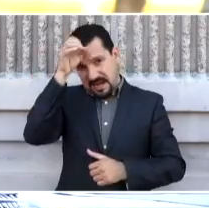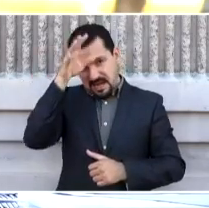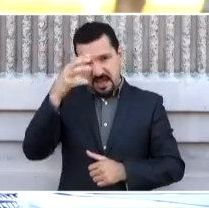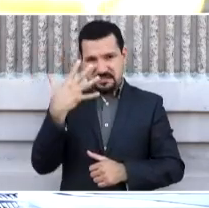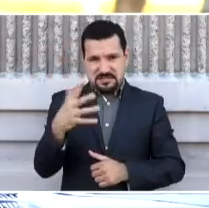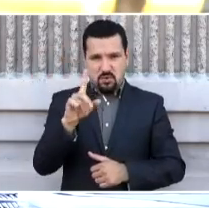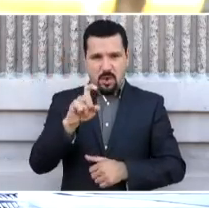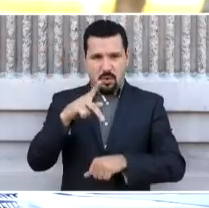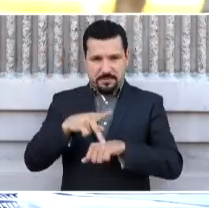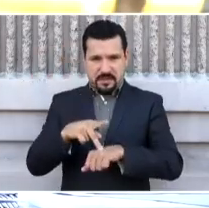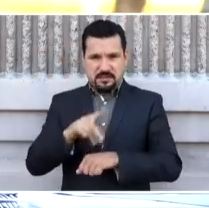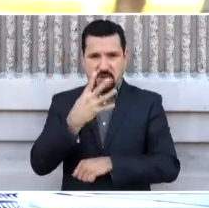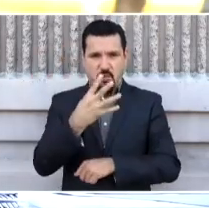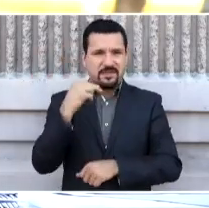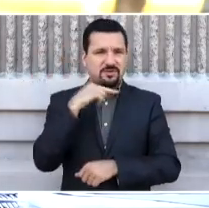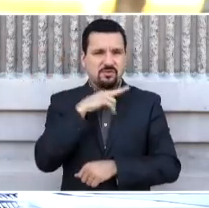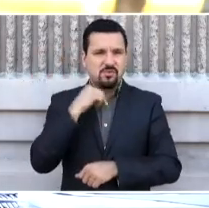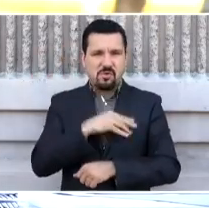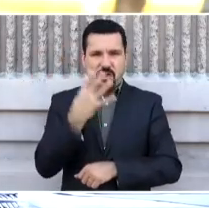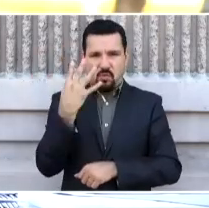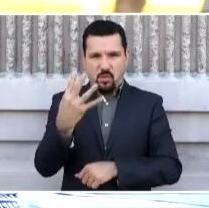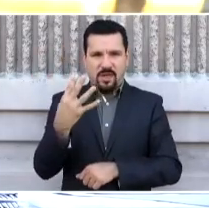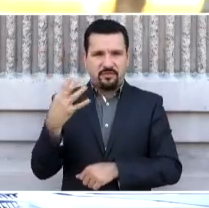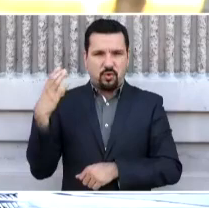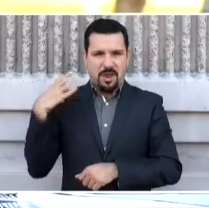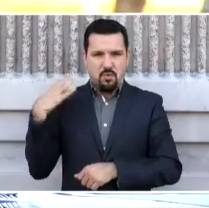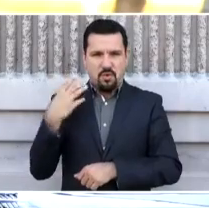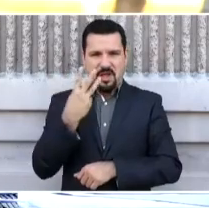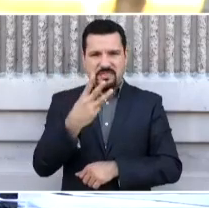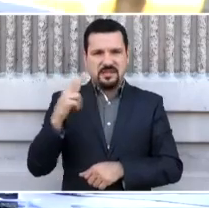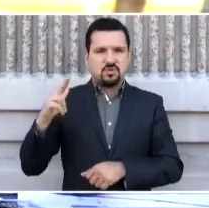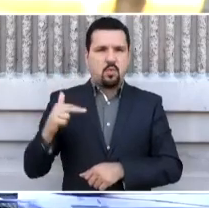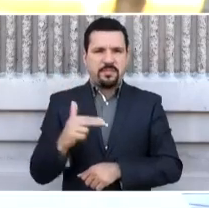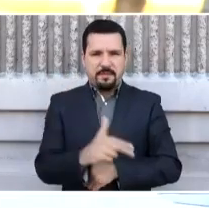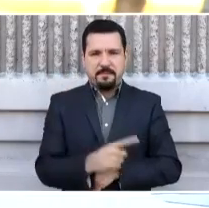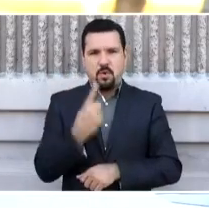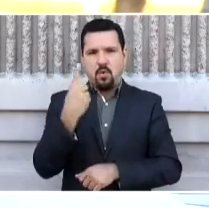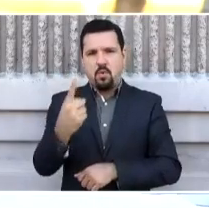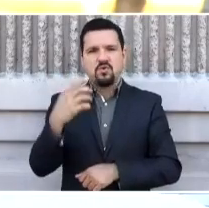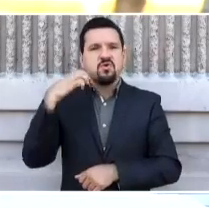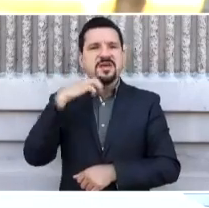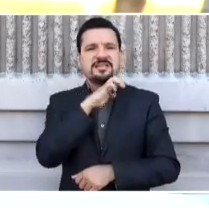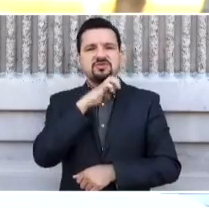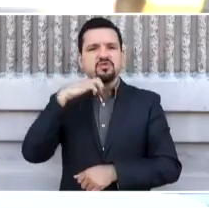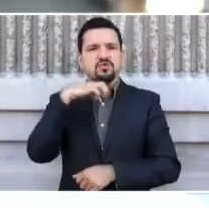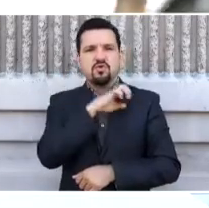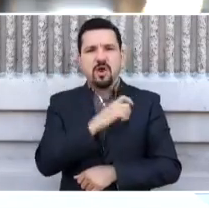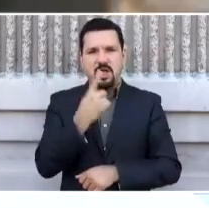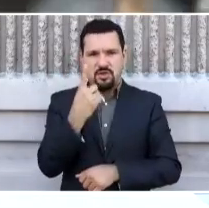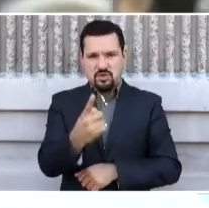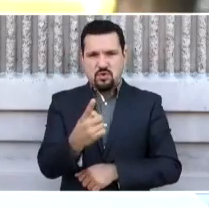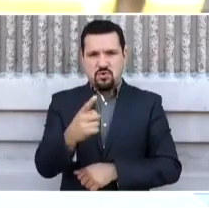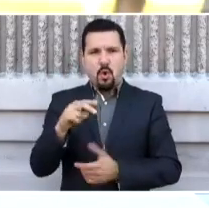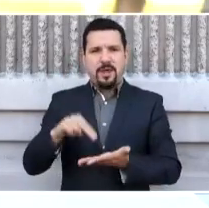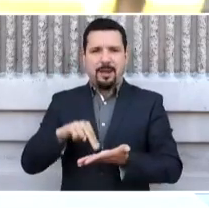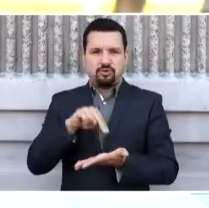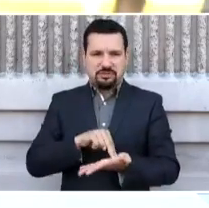Prieta. 4 en Abojoa. 4 en Caborca. 3 en Guatabampo. 1 en Echojoa y 1 en Nacozari.